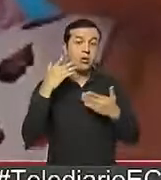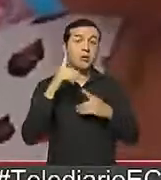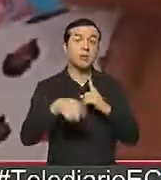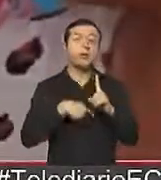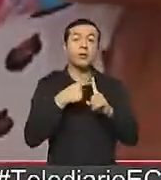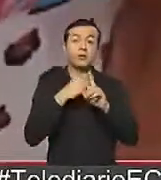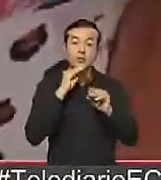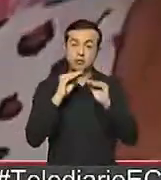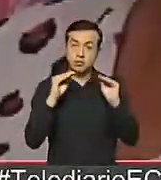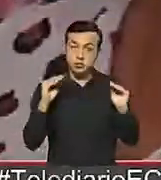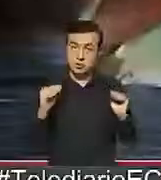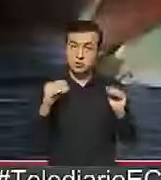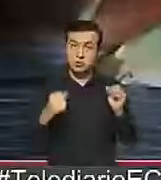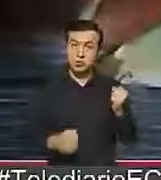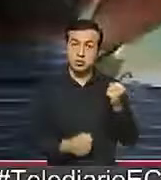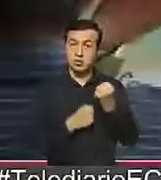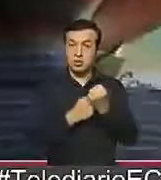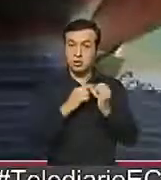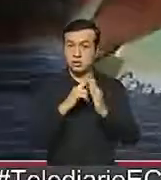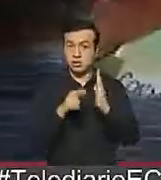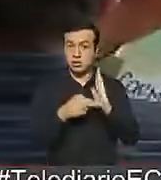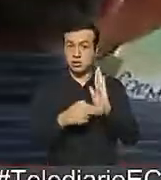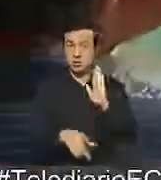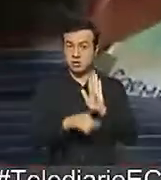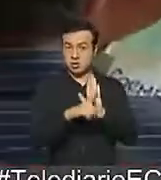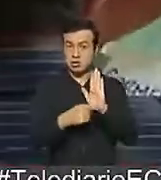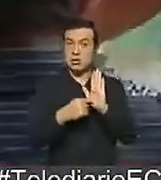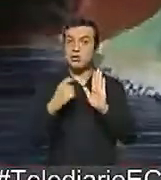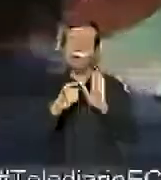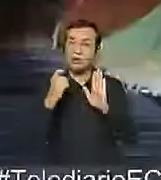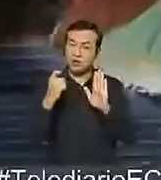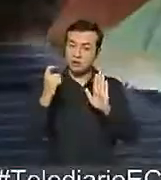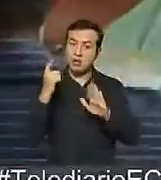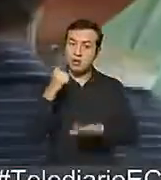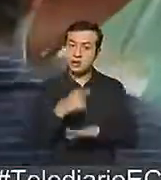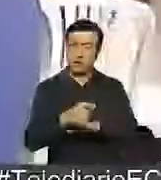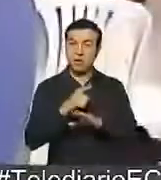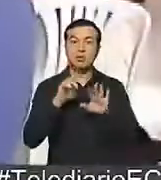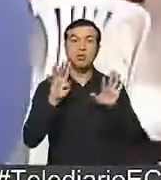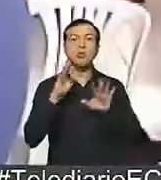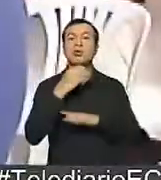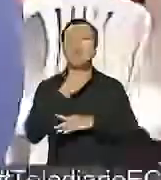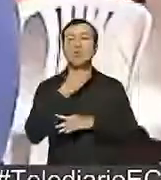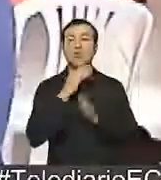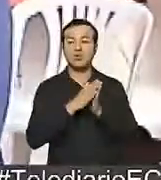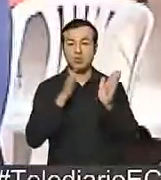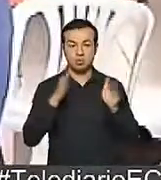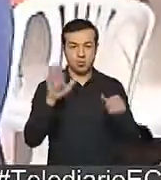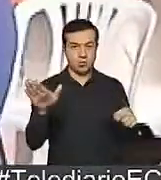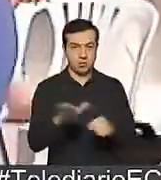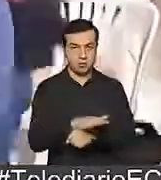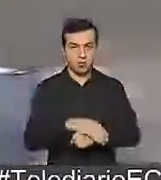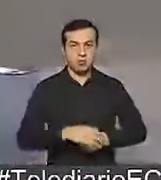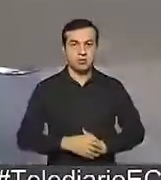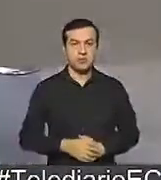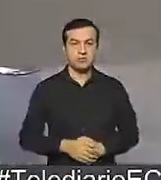dieron sus aportes para armar el reglamento de esta ley que debe estar listo hasta el 9 de agosto. Luis Alfredo Zúñiga, Medios